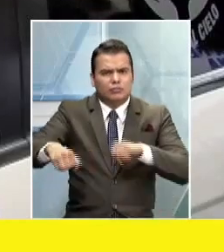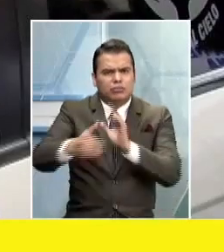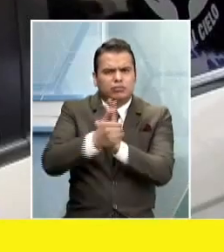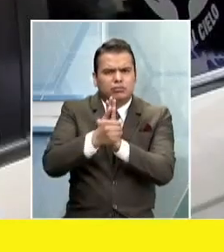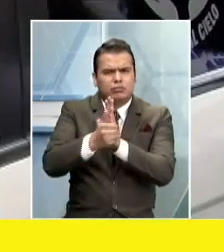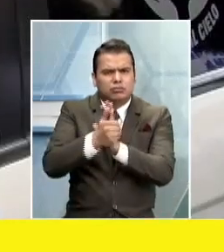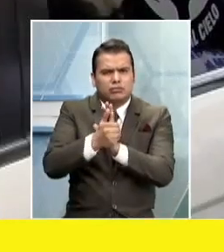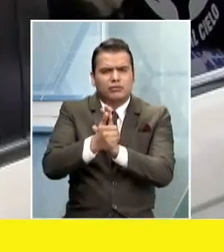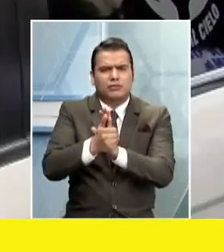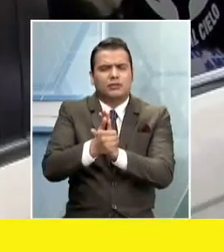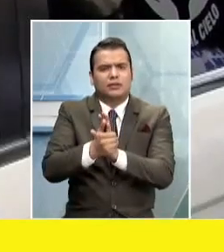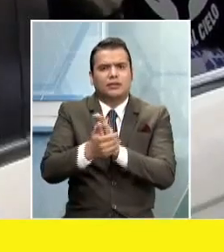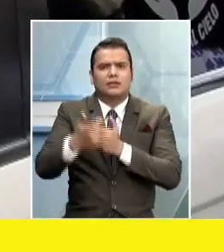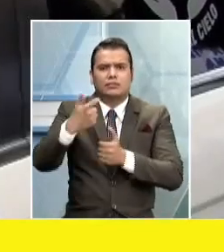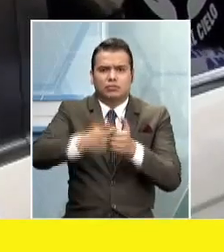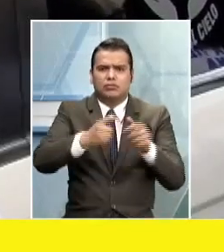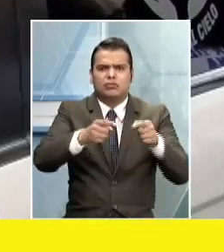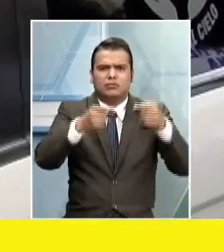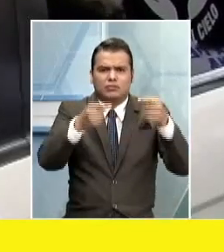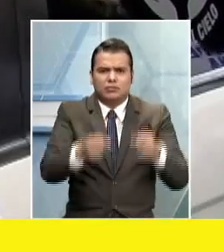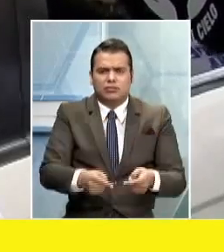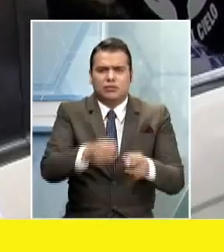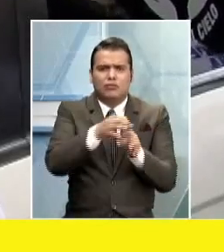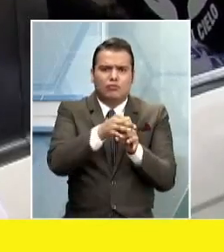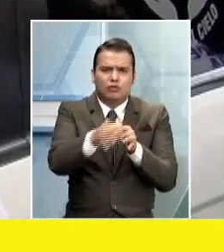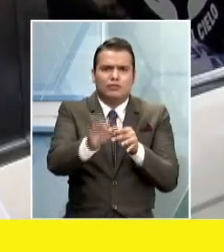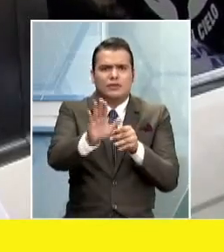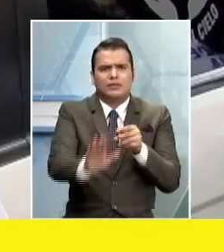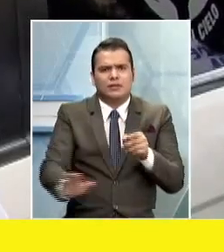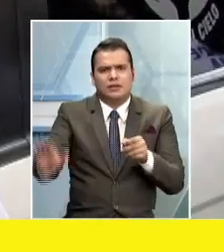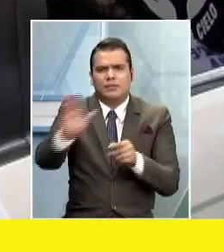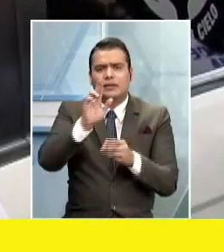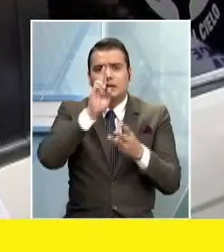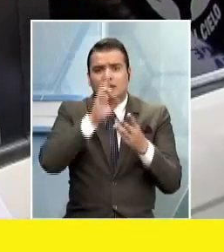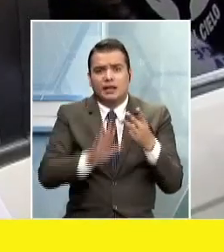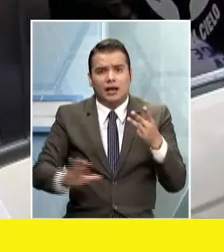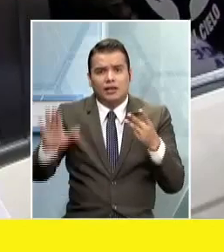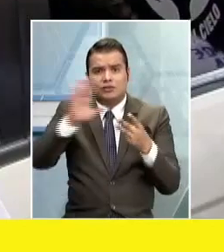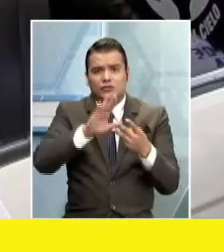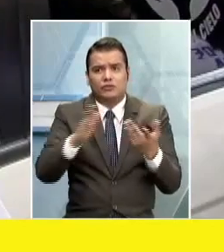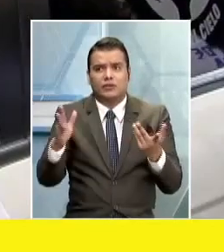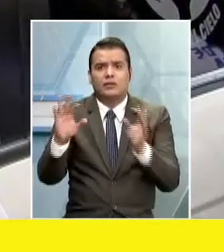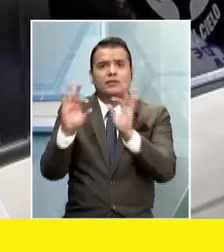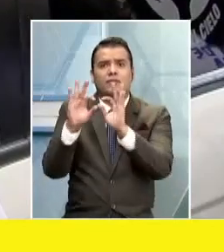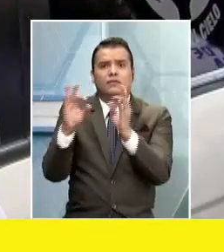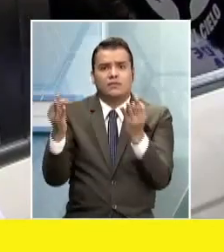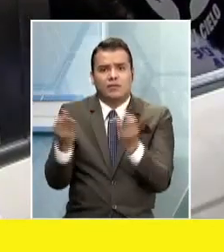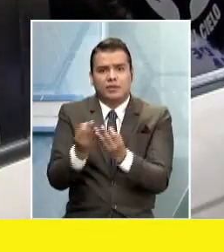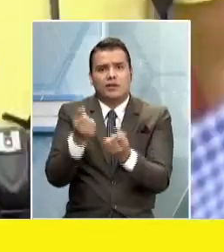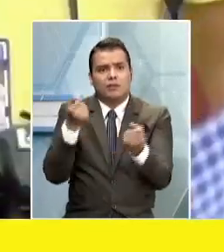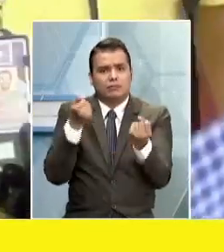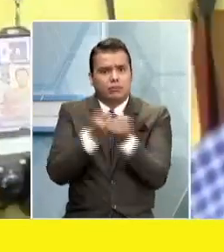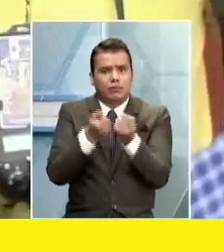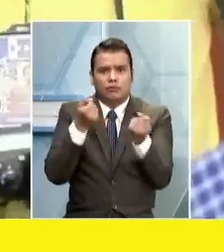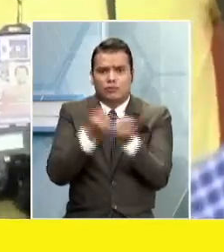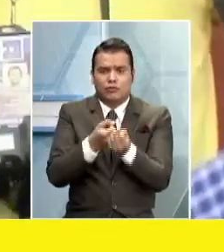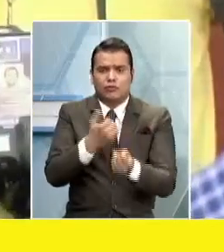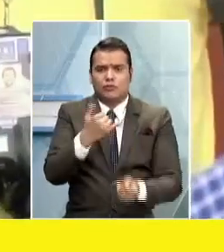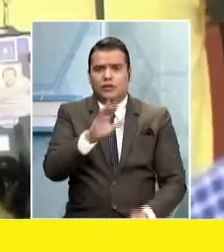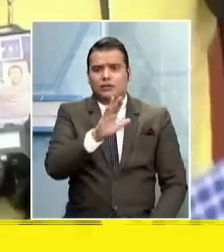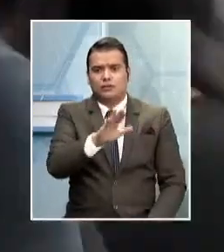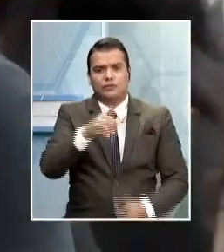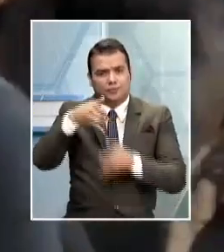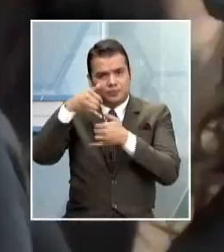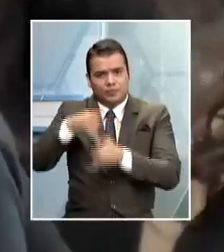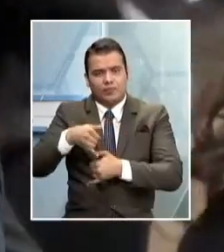adolescencia, en torneos municipales, departamentales, nacionales, donde sus padres, su familia todo el tiempo los acompañaba. Ingeniería